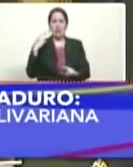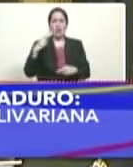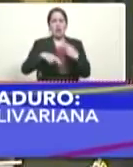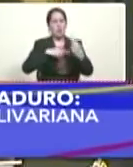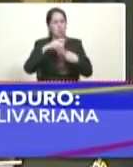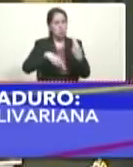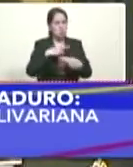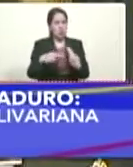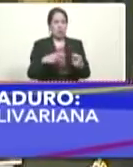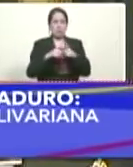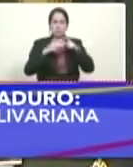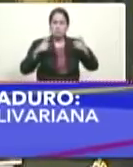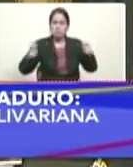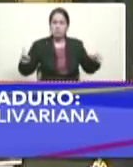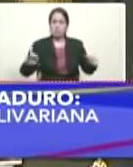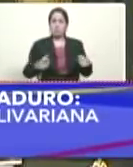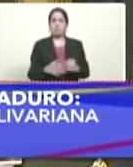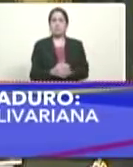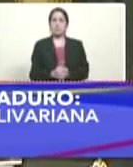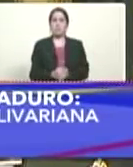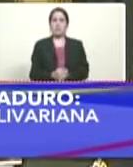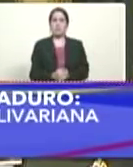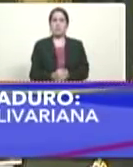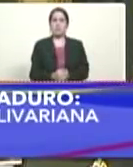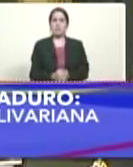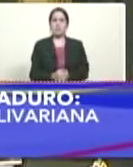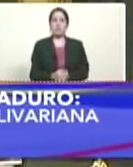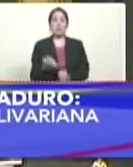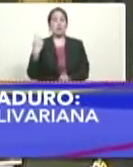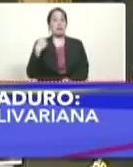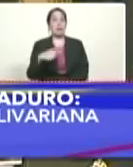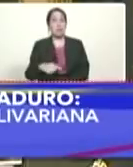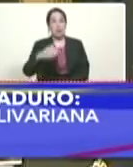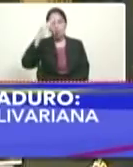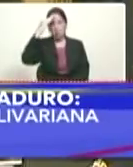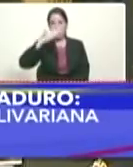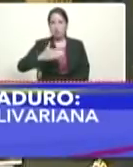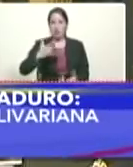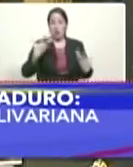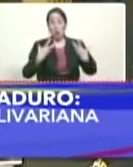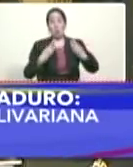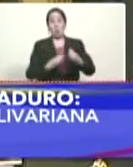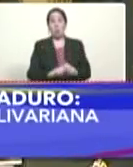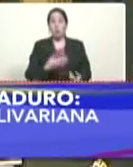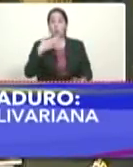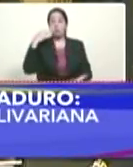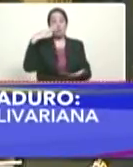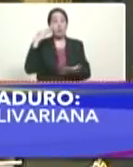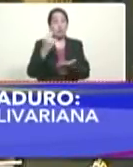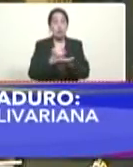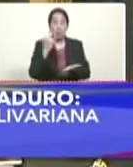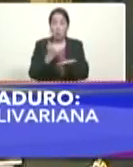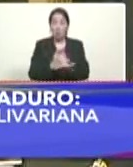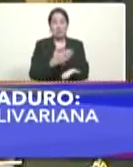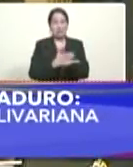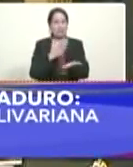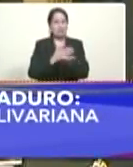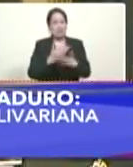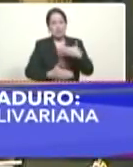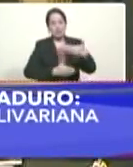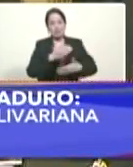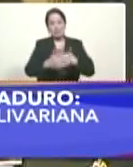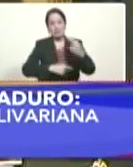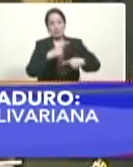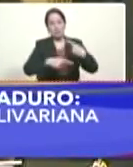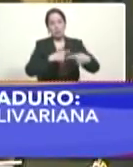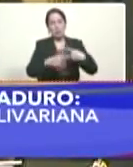general el país tiene una fuerza armada nacional bolivariana que da testimonio permanente de su cuestión